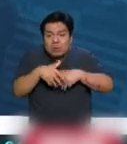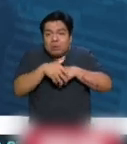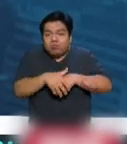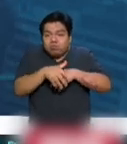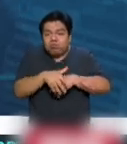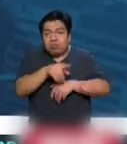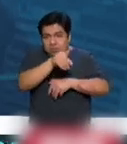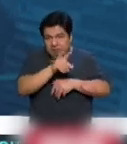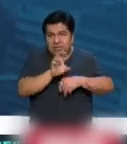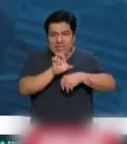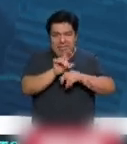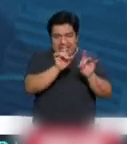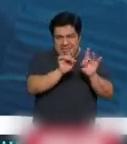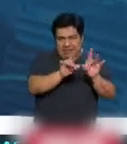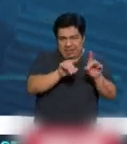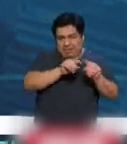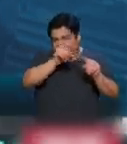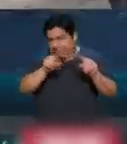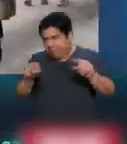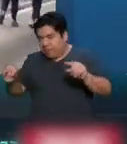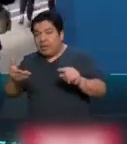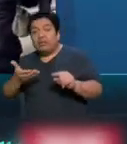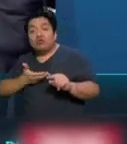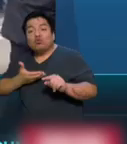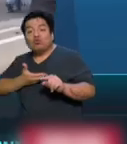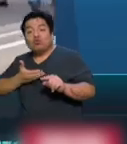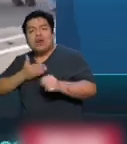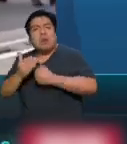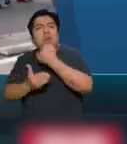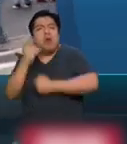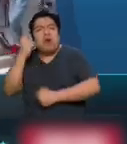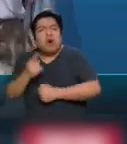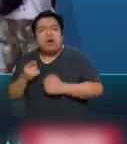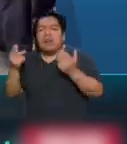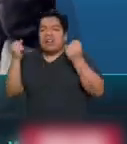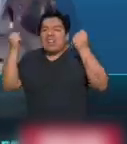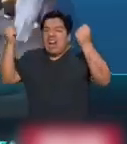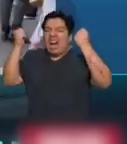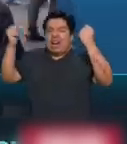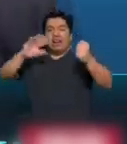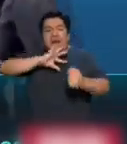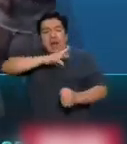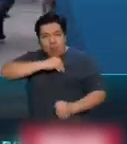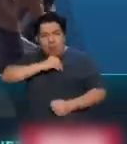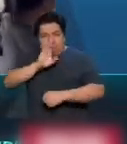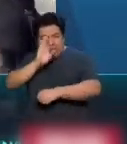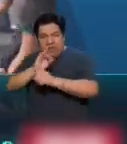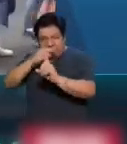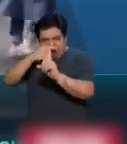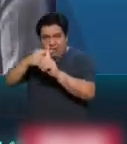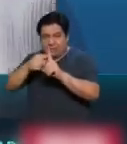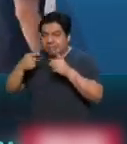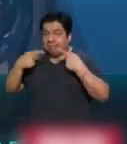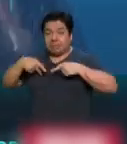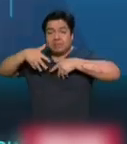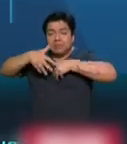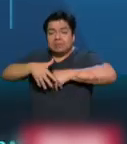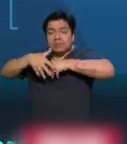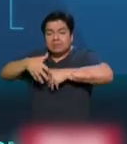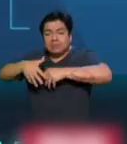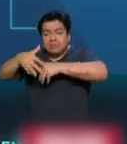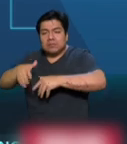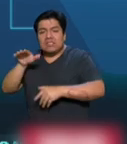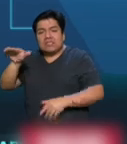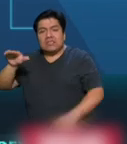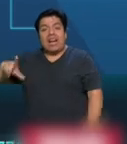del Ángel de la Independencia al Zócalo capitalino en una protesta pro-Palestina. Durante su recorrido, los participantes